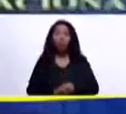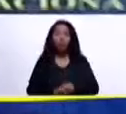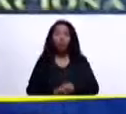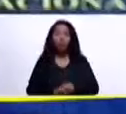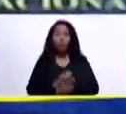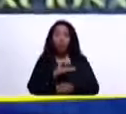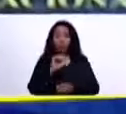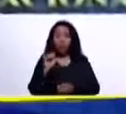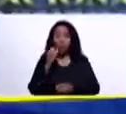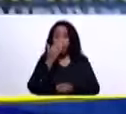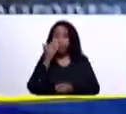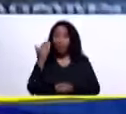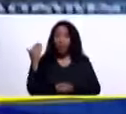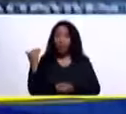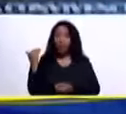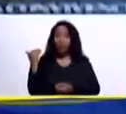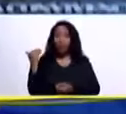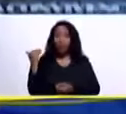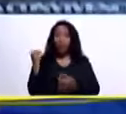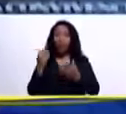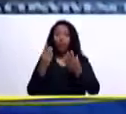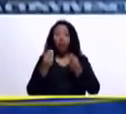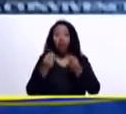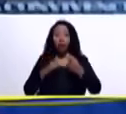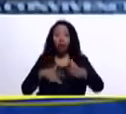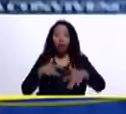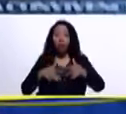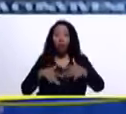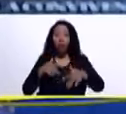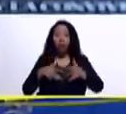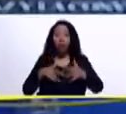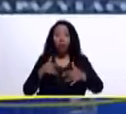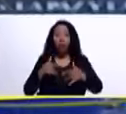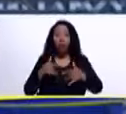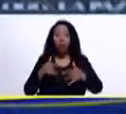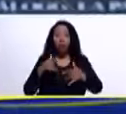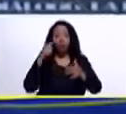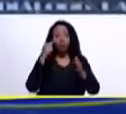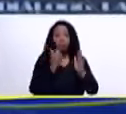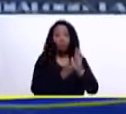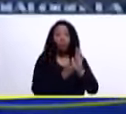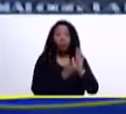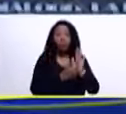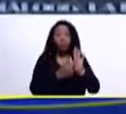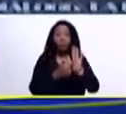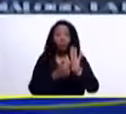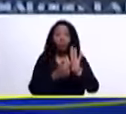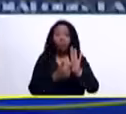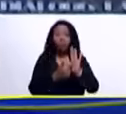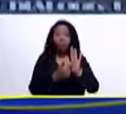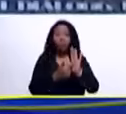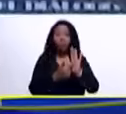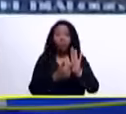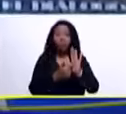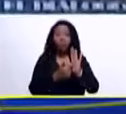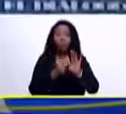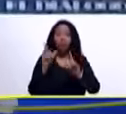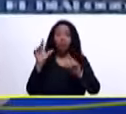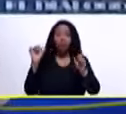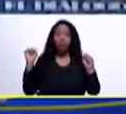pasada nos emanamos de muchos eventos que nos llenaron de muchísima felicidad. Primero, ese